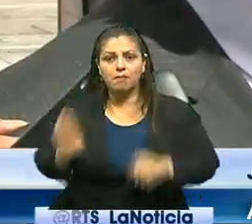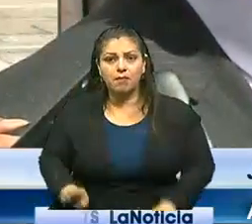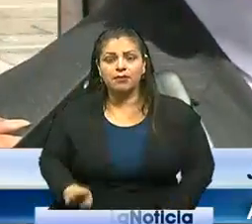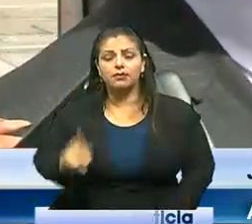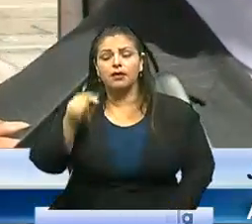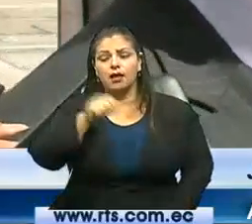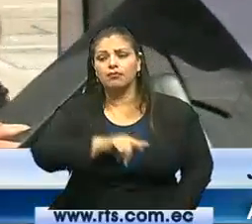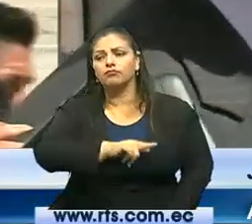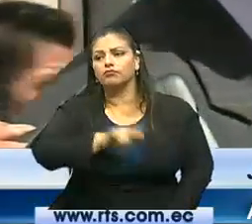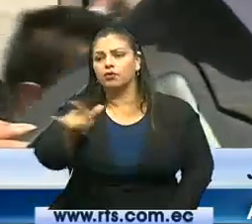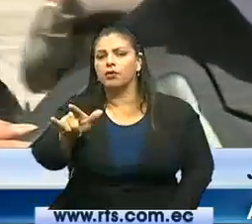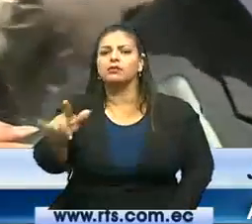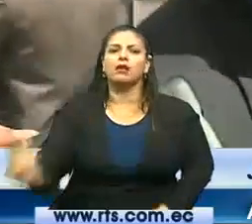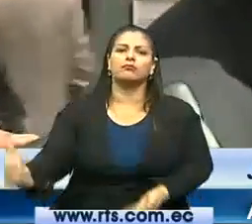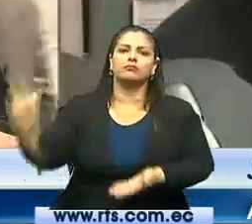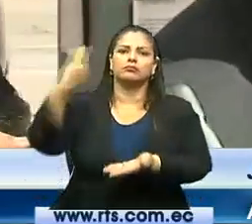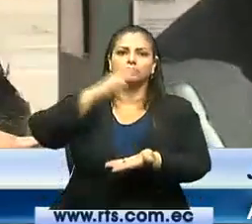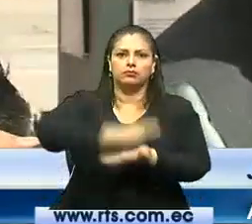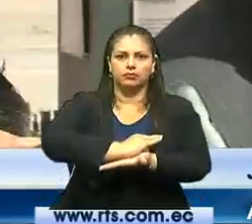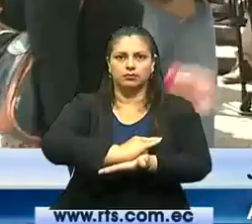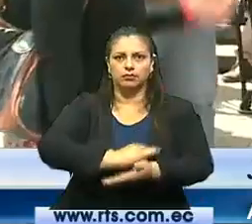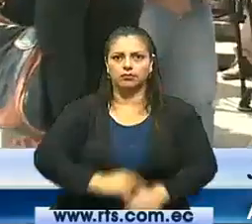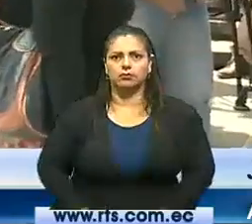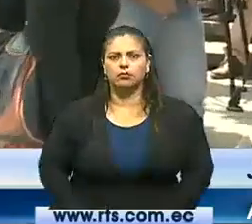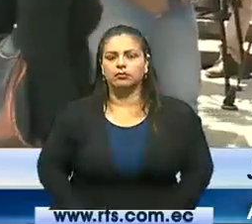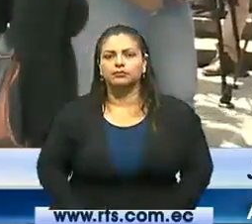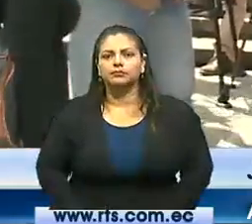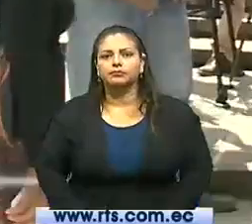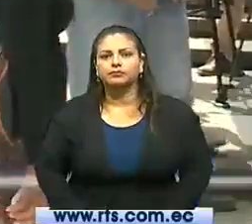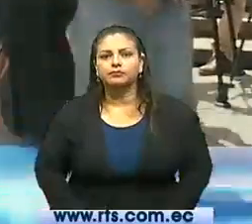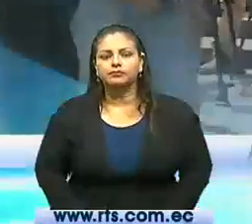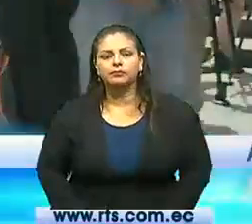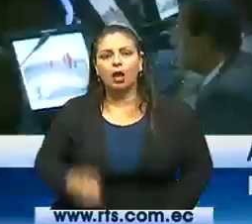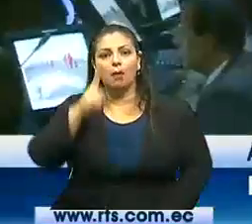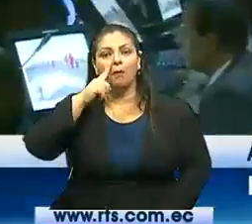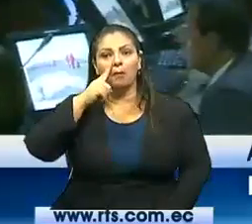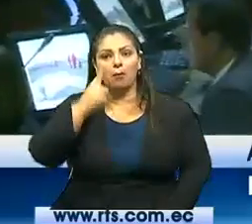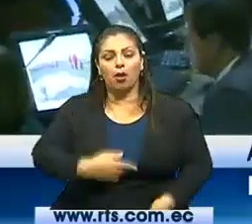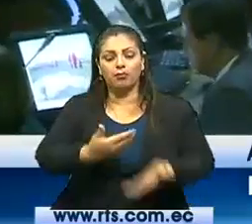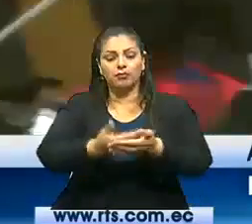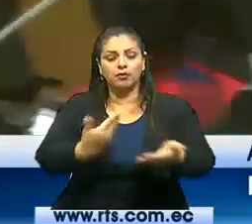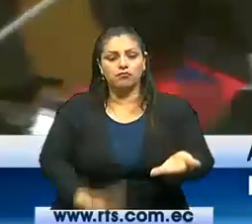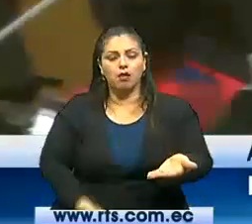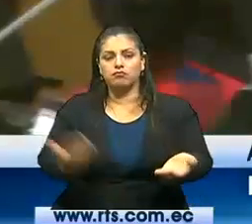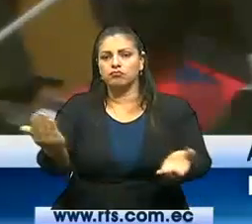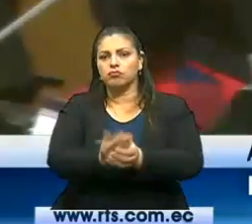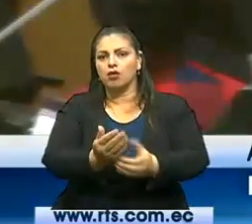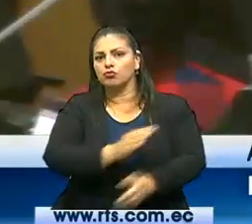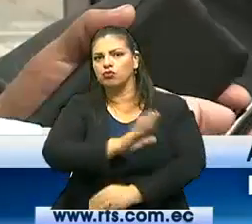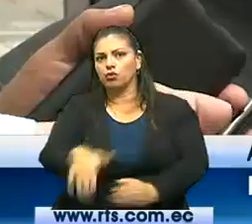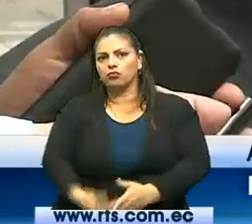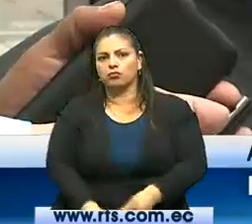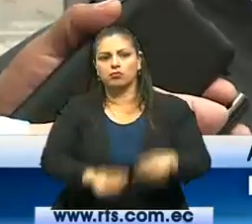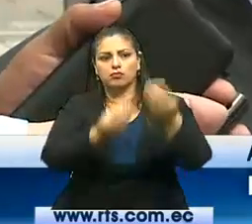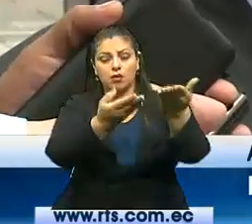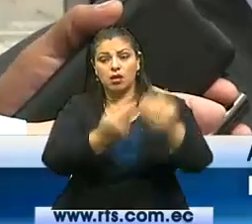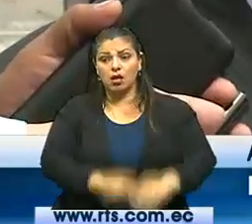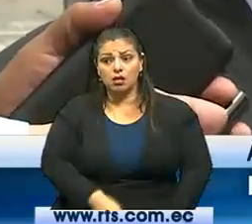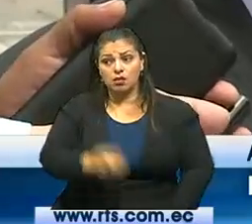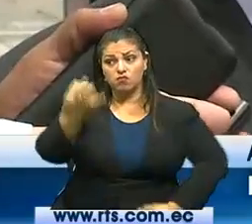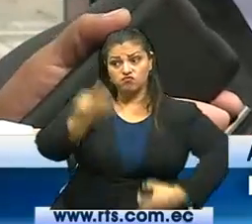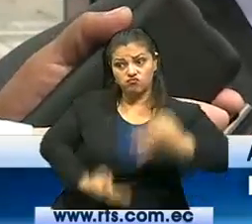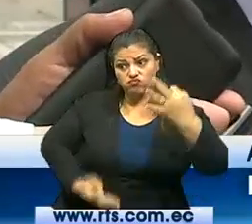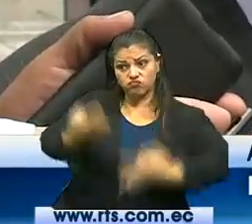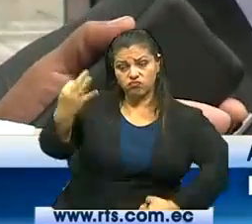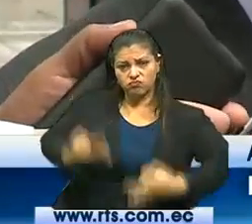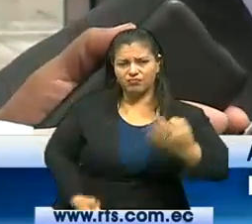la Contraloría, pero que esté en problemas desde el Contralor. Y que con estas pruebas de descargo, el juicio político quedaría sin sustento, asegura Acosta.